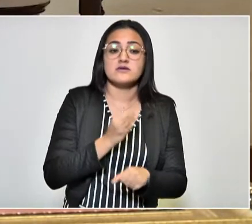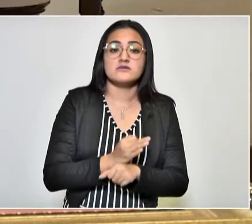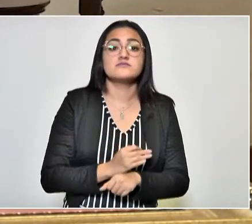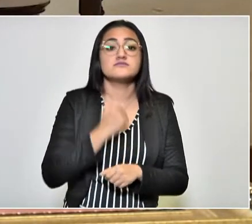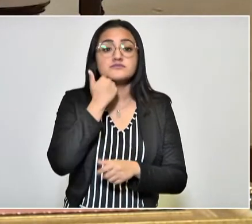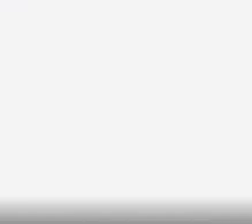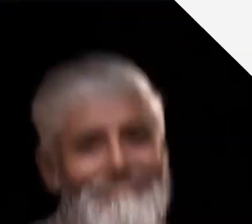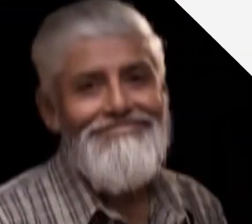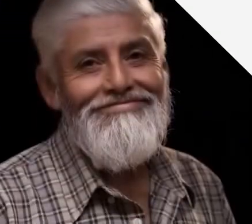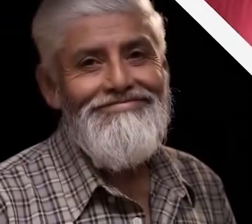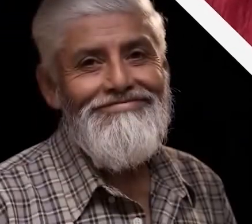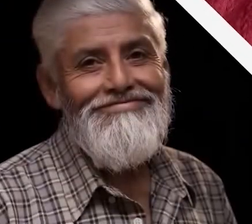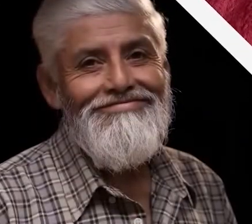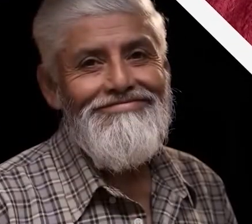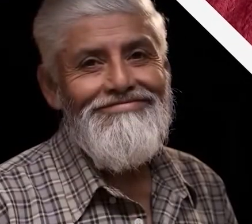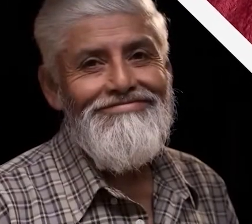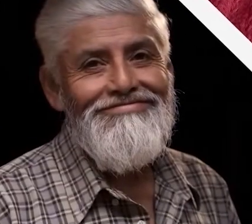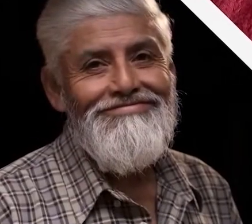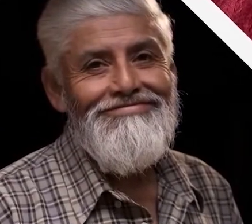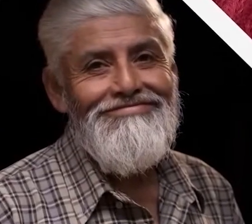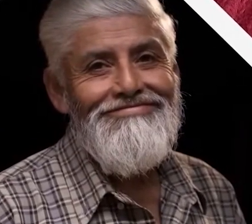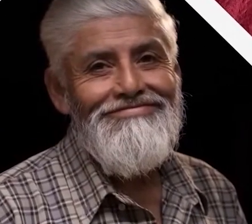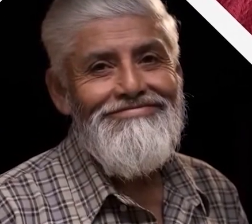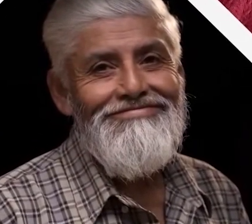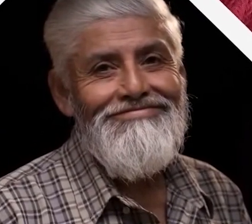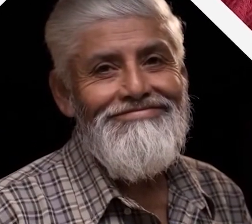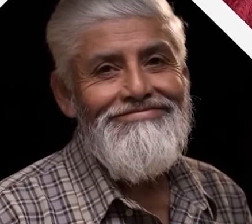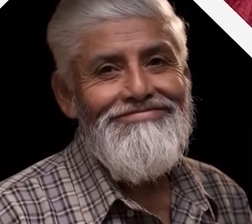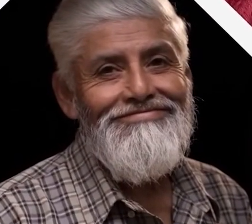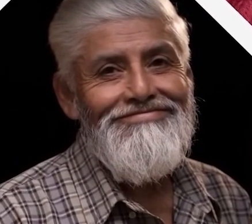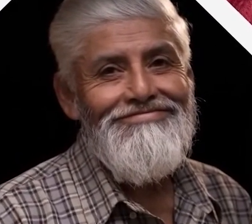de lo que queremos hablar esta mañana. Gobierno de Puebla, hacer historia, hacer futuro.